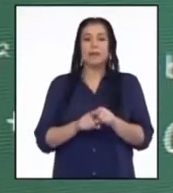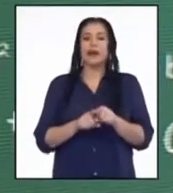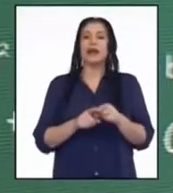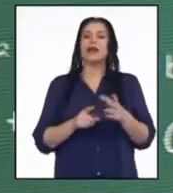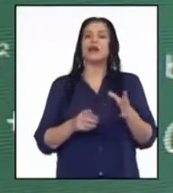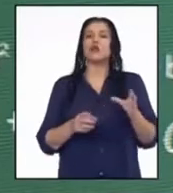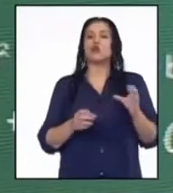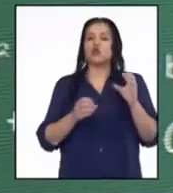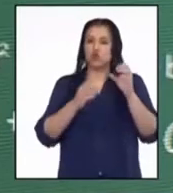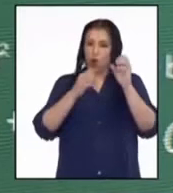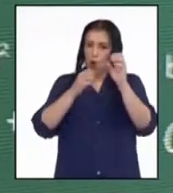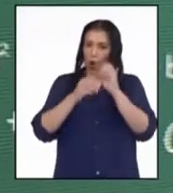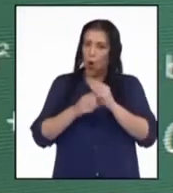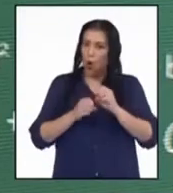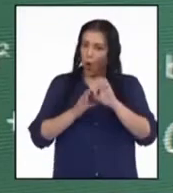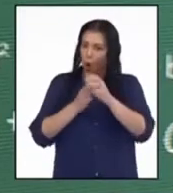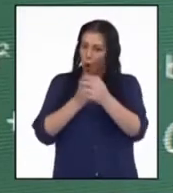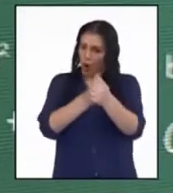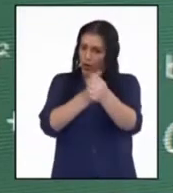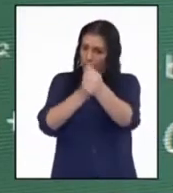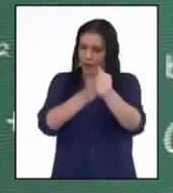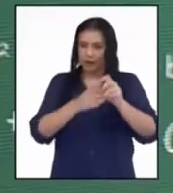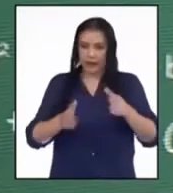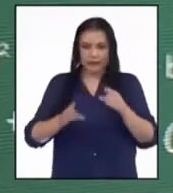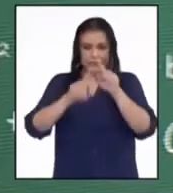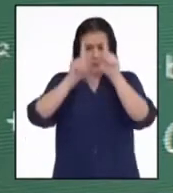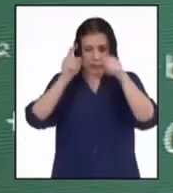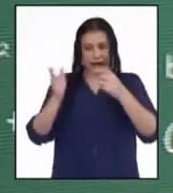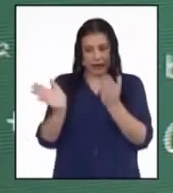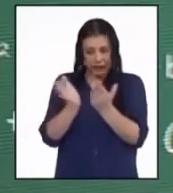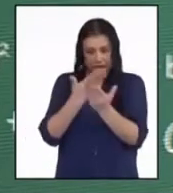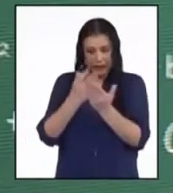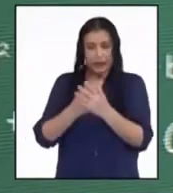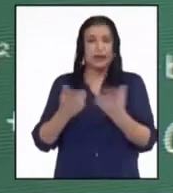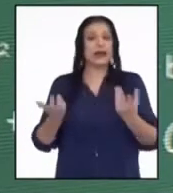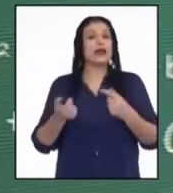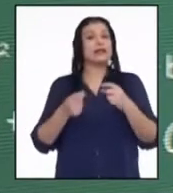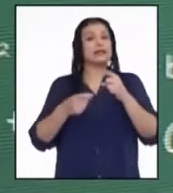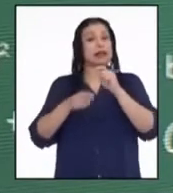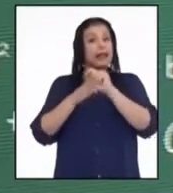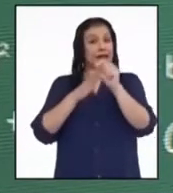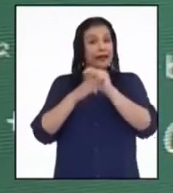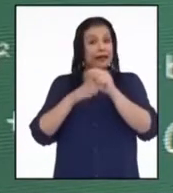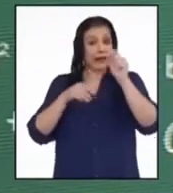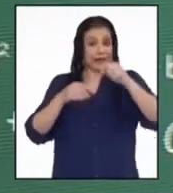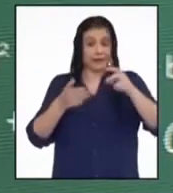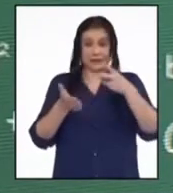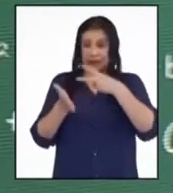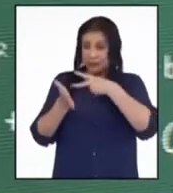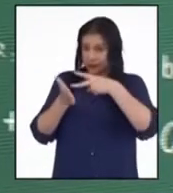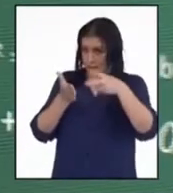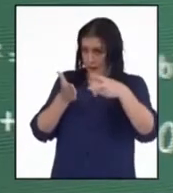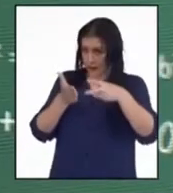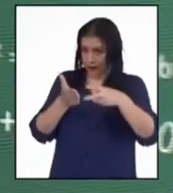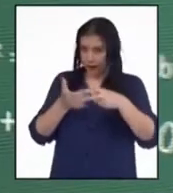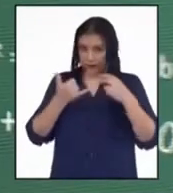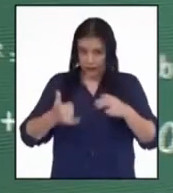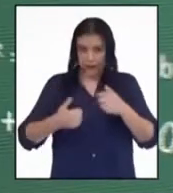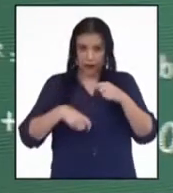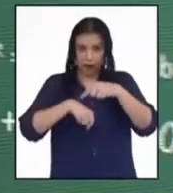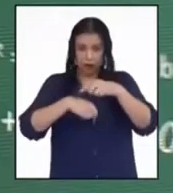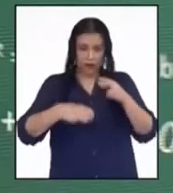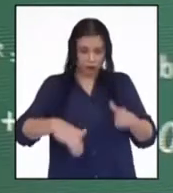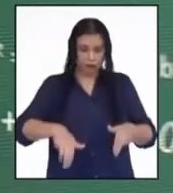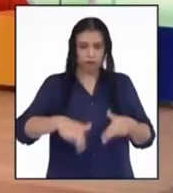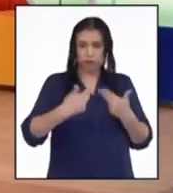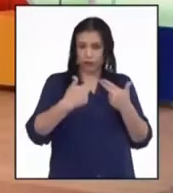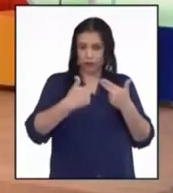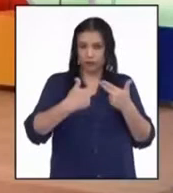a la cartilla, que es nuestro producto de estas 2 semanas. Así que en este momento la llamo.